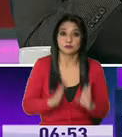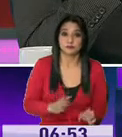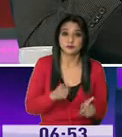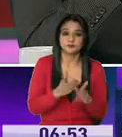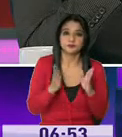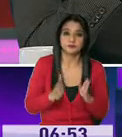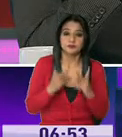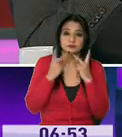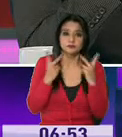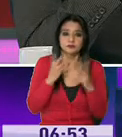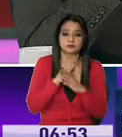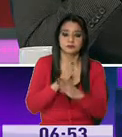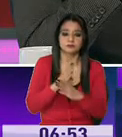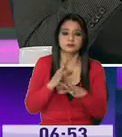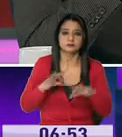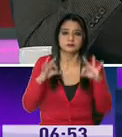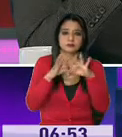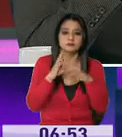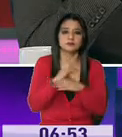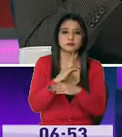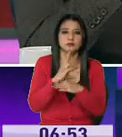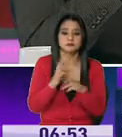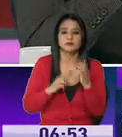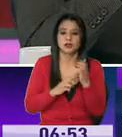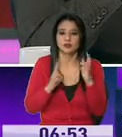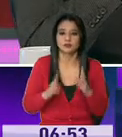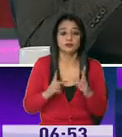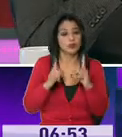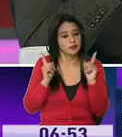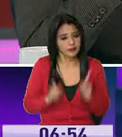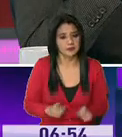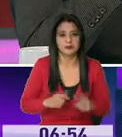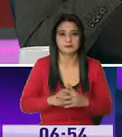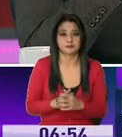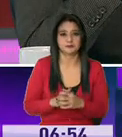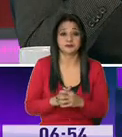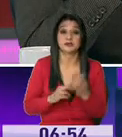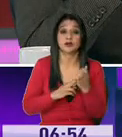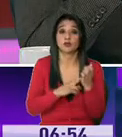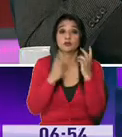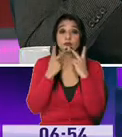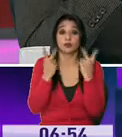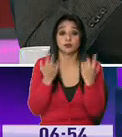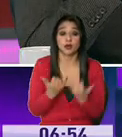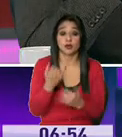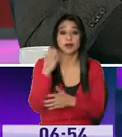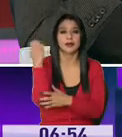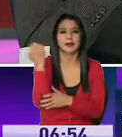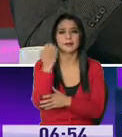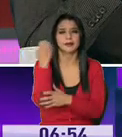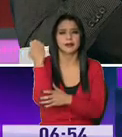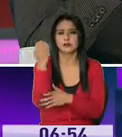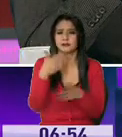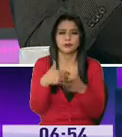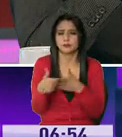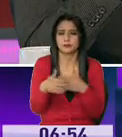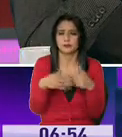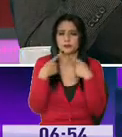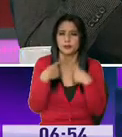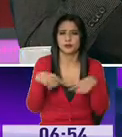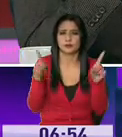considerables, como lo ha visto la ciudadanía, ¿no? Si el precio de mercado estaba alrededor de los $4 en el peor de los casos, o en el máximo de los